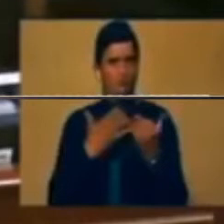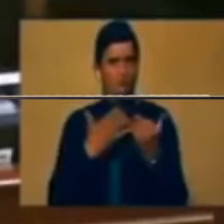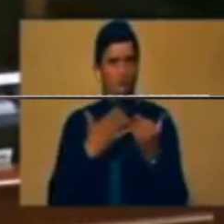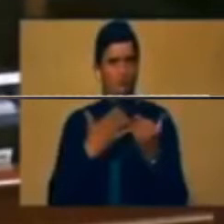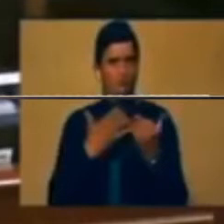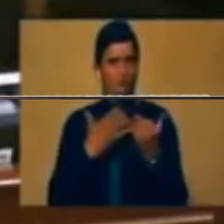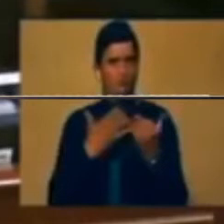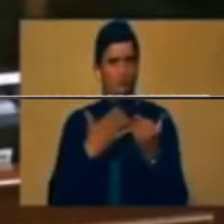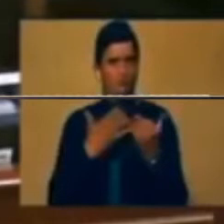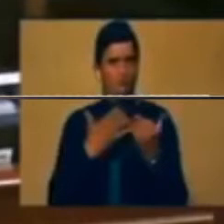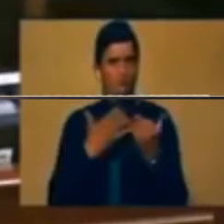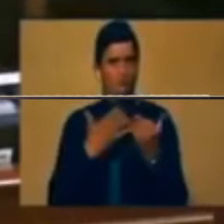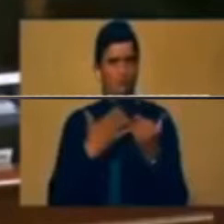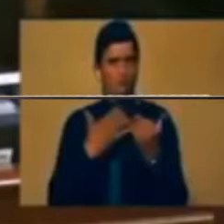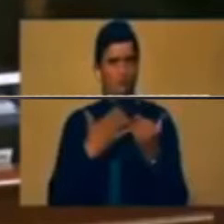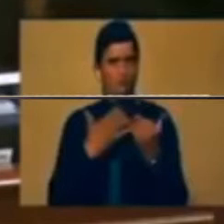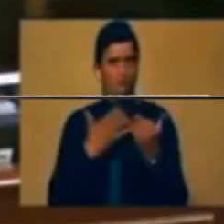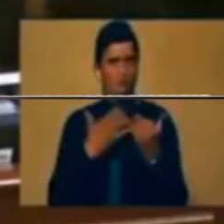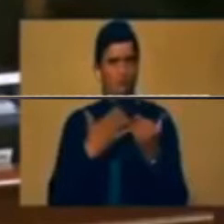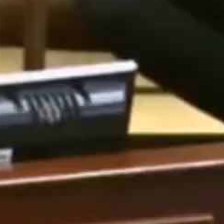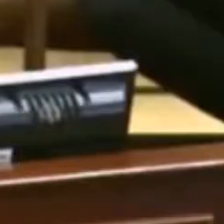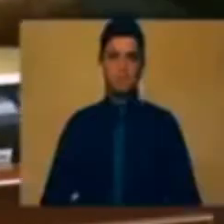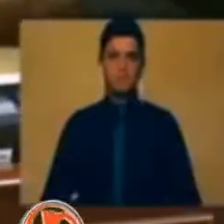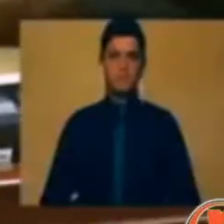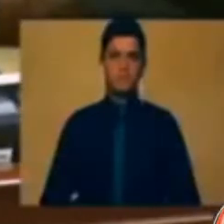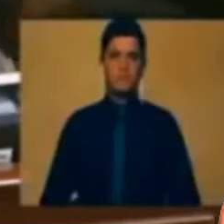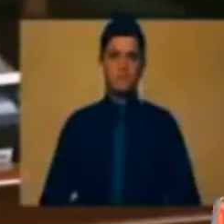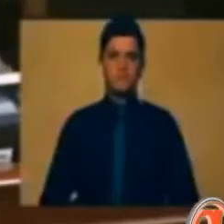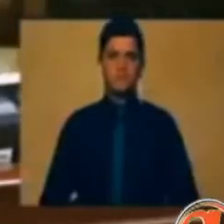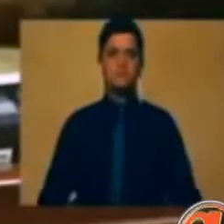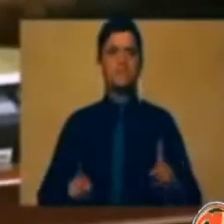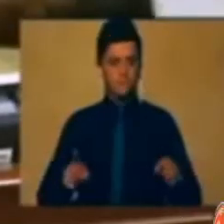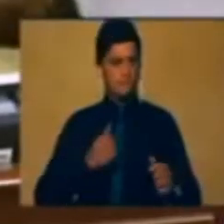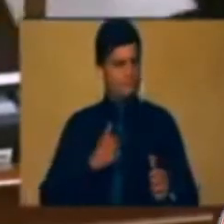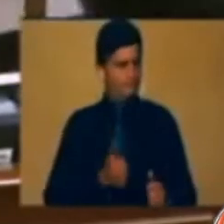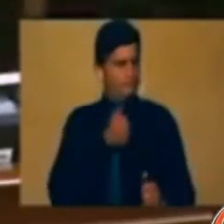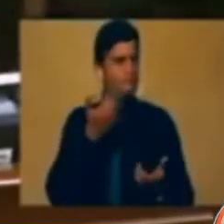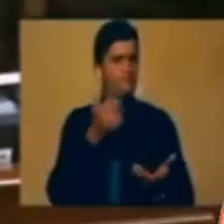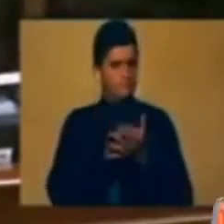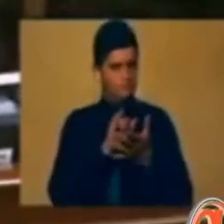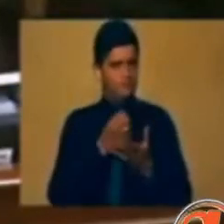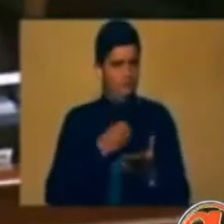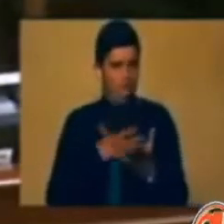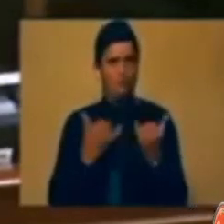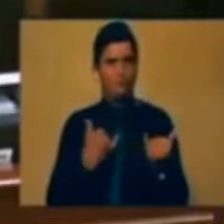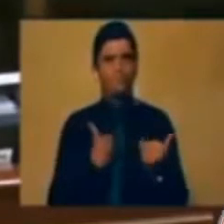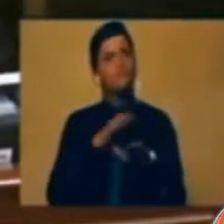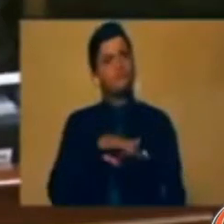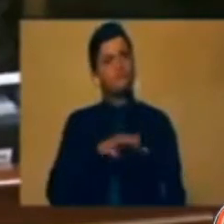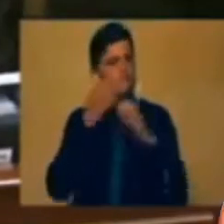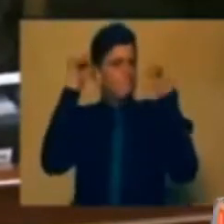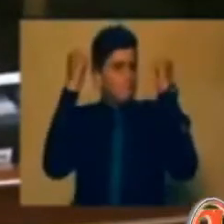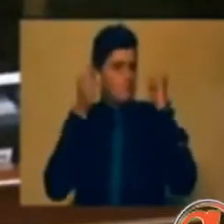seguir siendo la cenicienta del paseo ante el gobierno. En la plenaria de la Cámara Representante, dejó constancia el representante a la Cámara